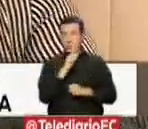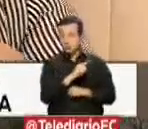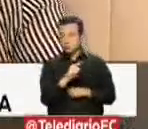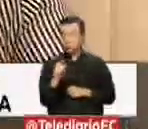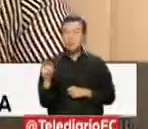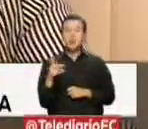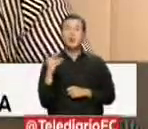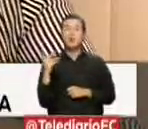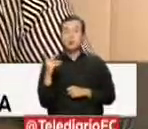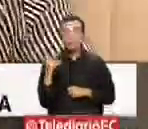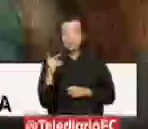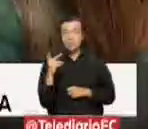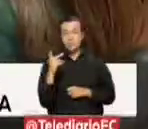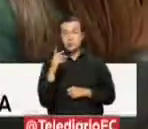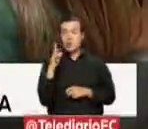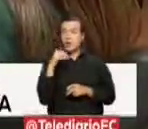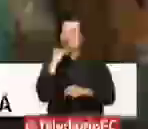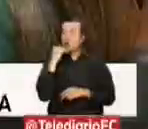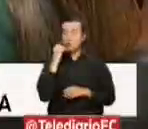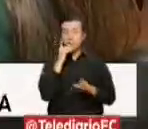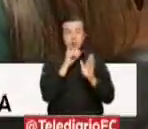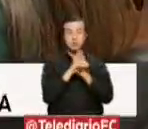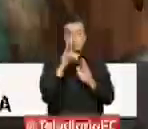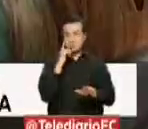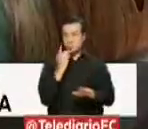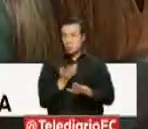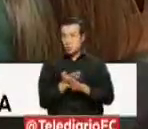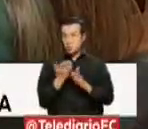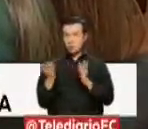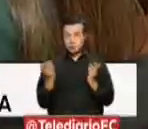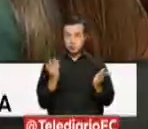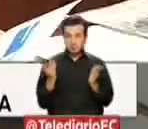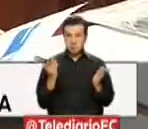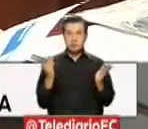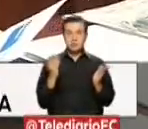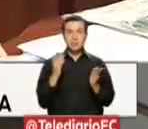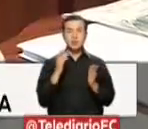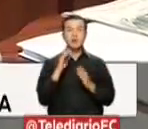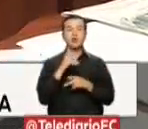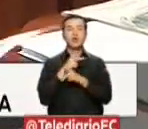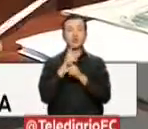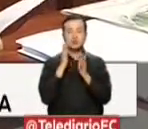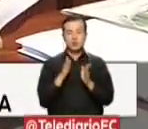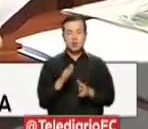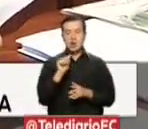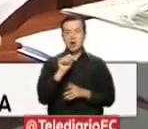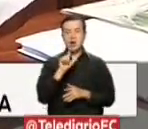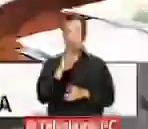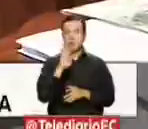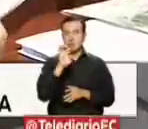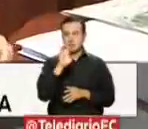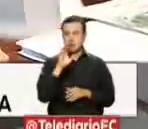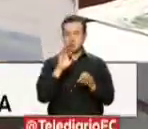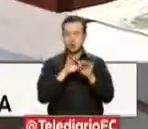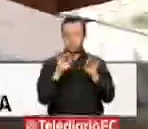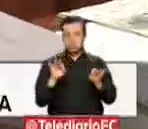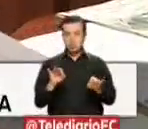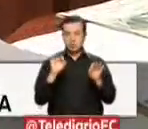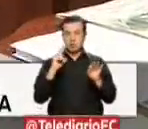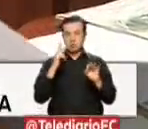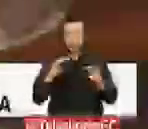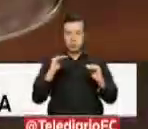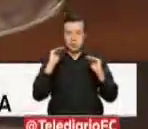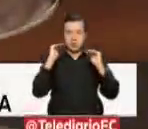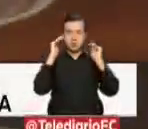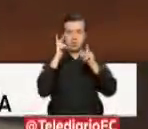puedan presentar sus descargos. Sin embargo, para el consejero Alberto Molina, los requisitos como tener un título de tercer nivel para ocupar